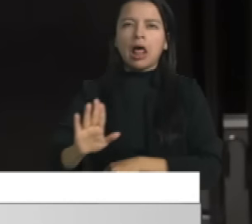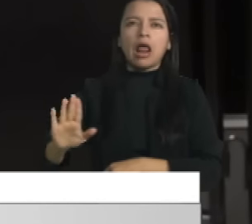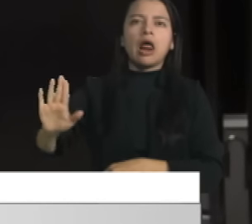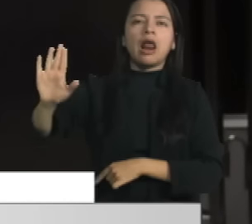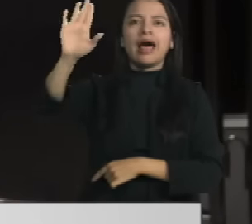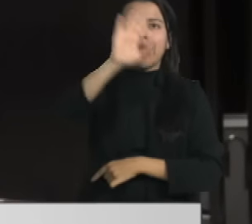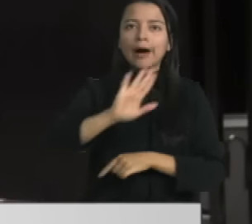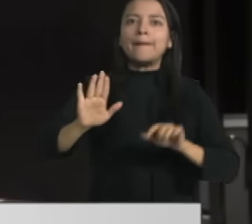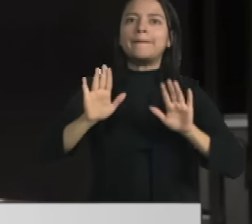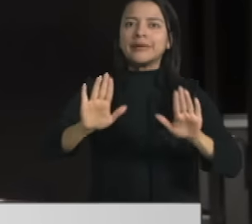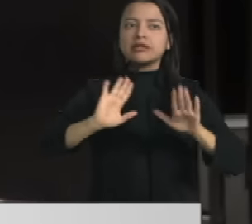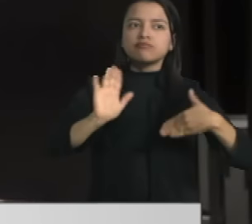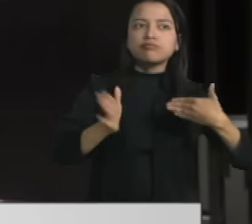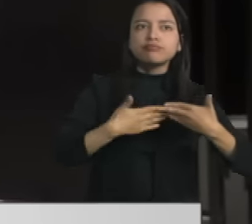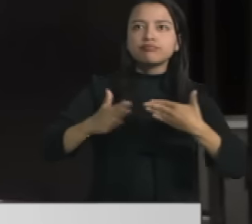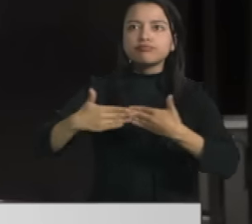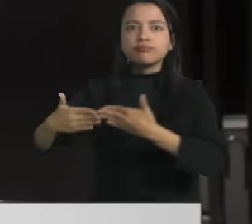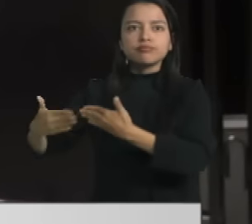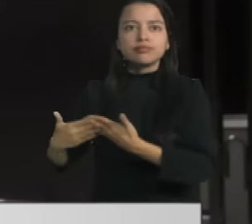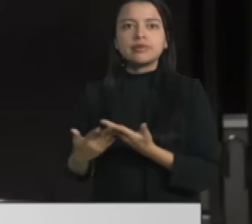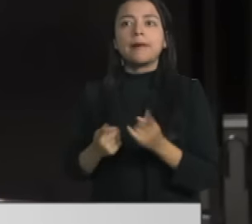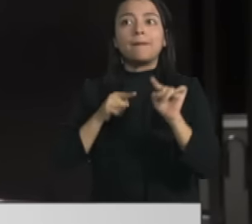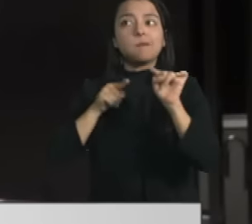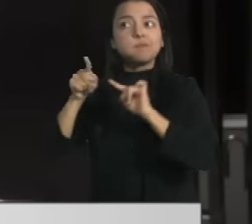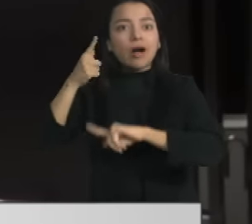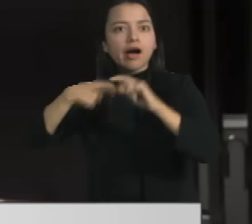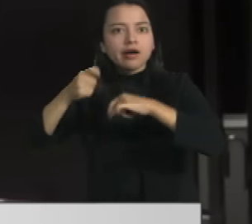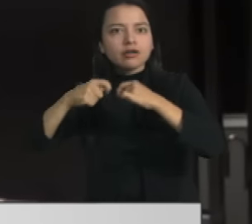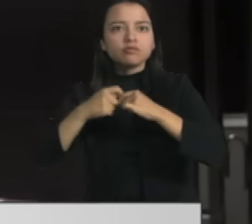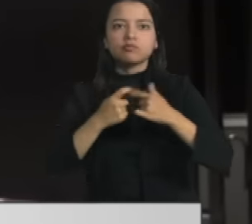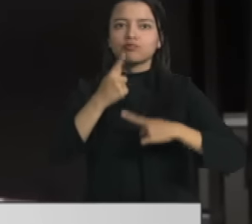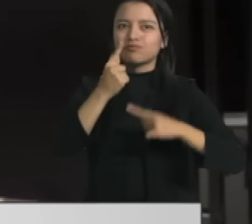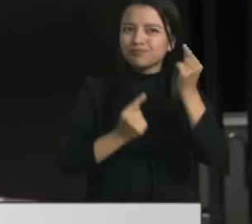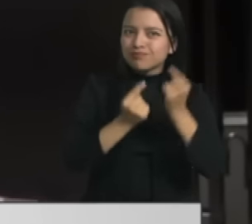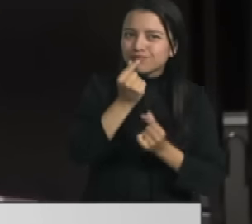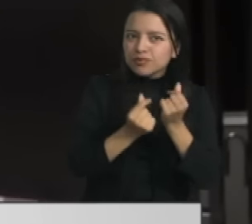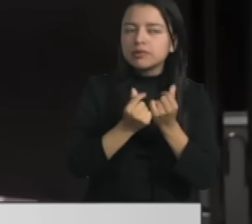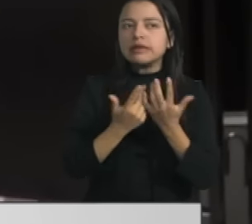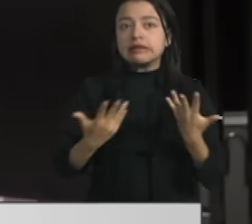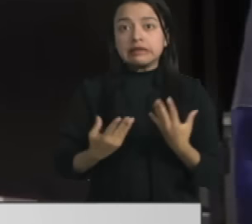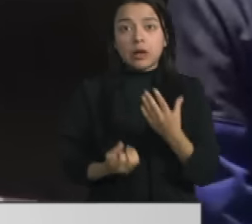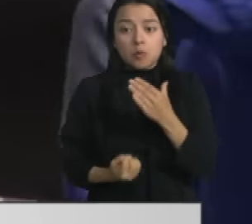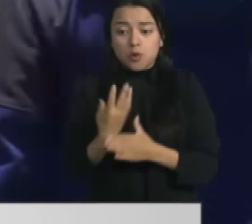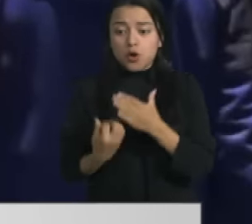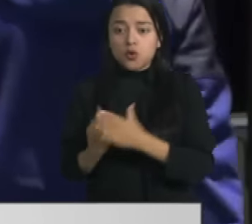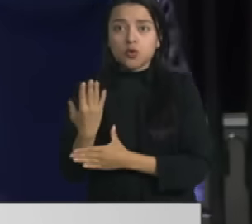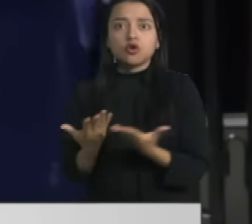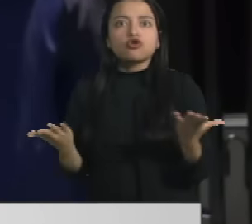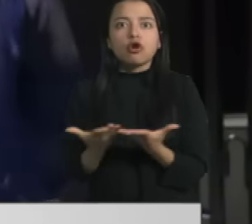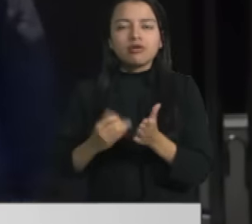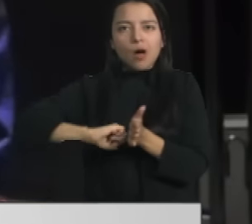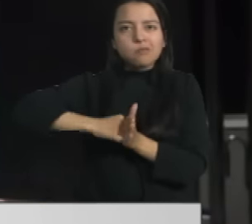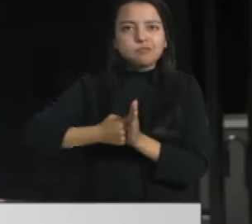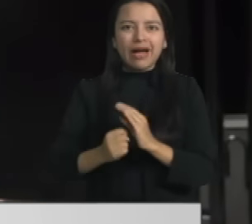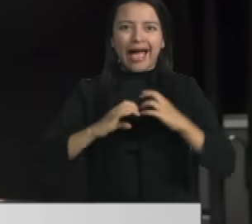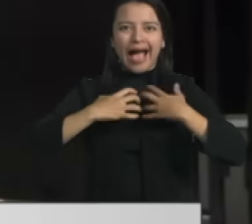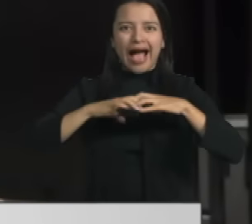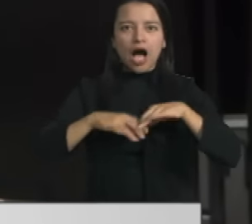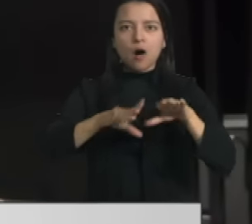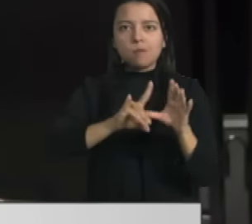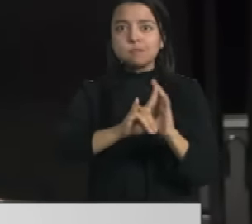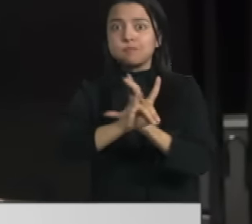estos bloqueos, también en materia de comercio, en materia de economía, algunos productos de los carros que están atrapados en estos bloqueos